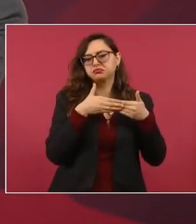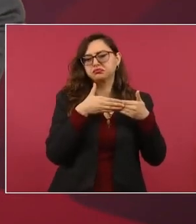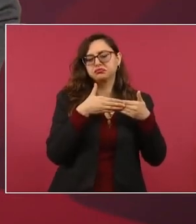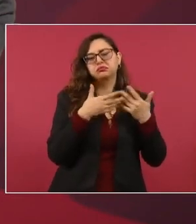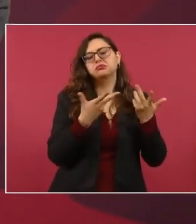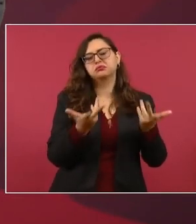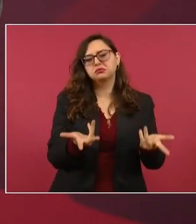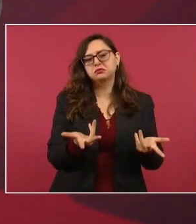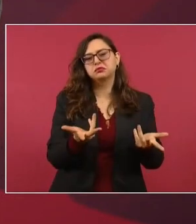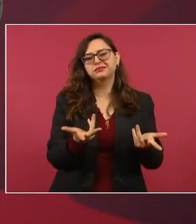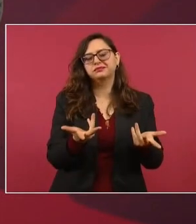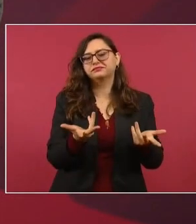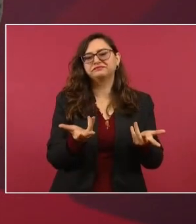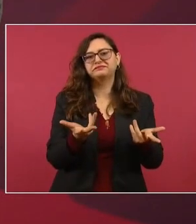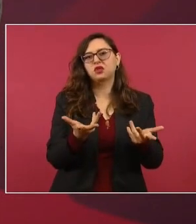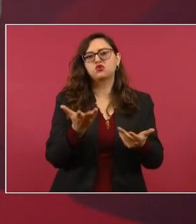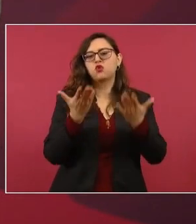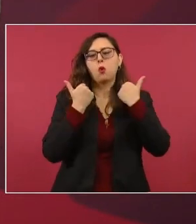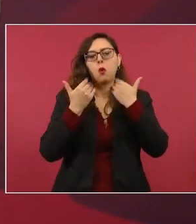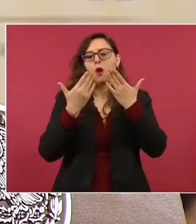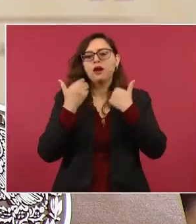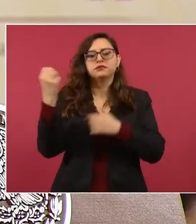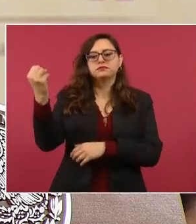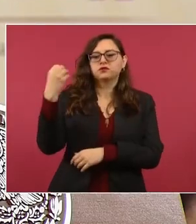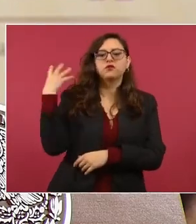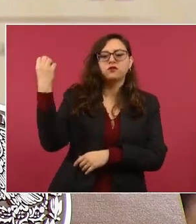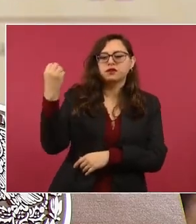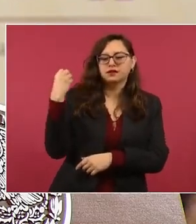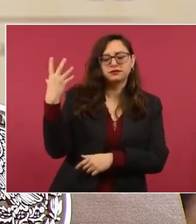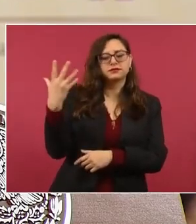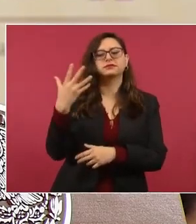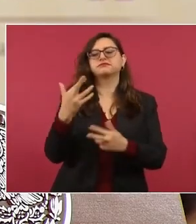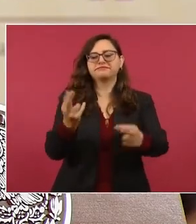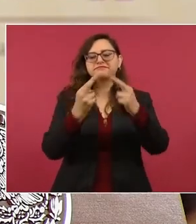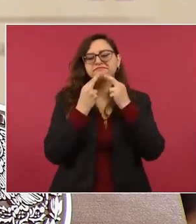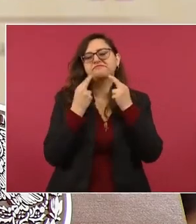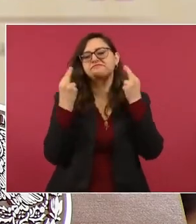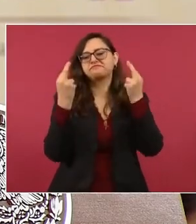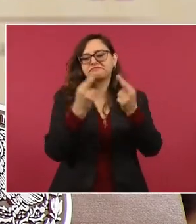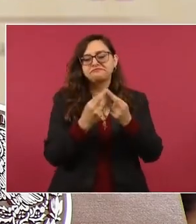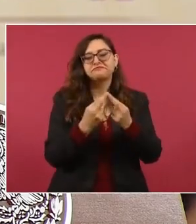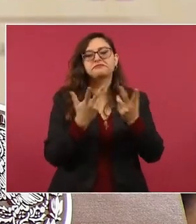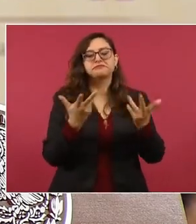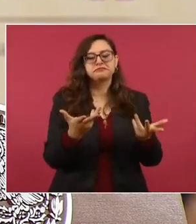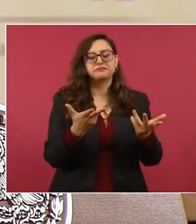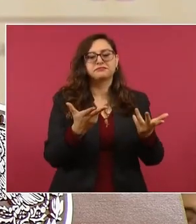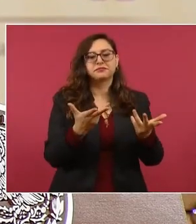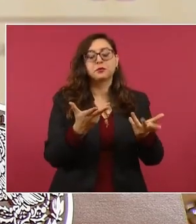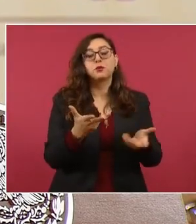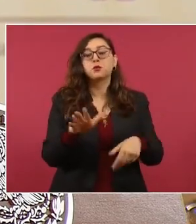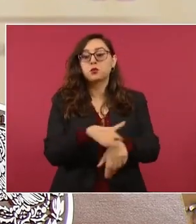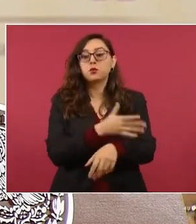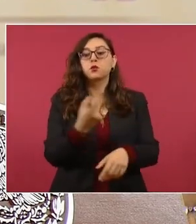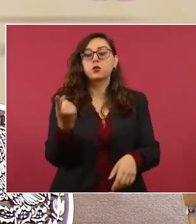públicas, pero cerradas, porque vamos a hablar con todos los que trabajan